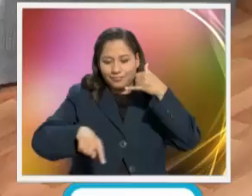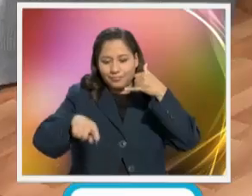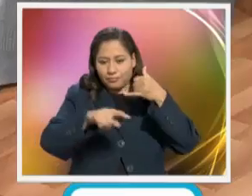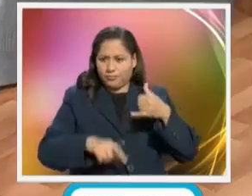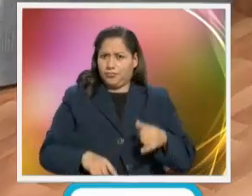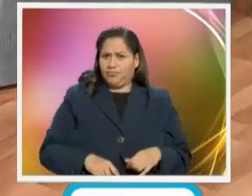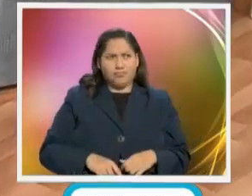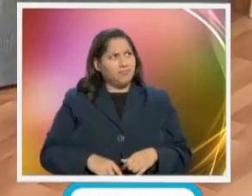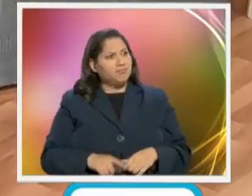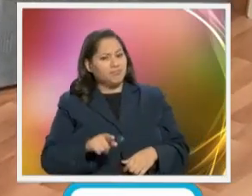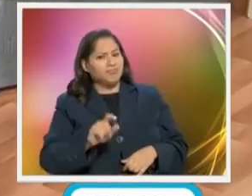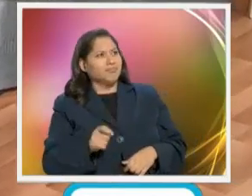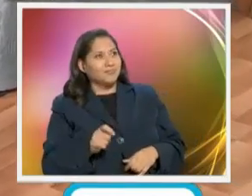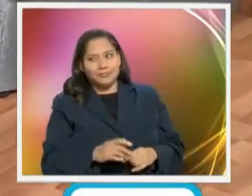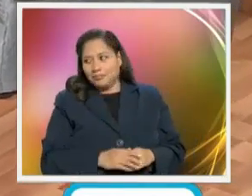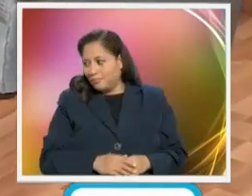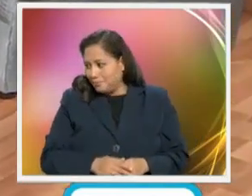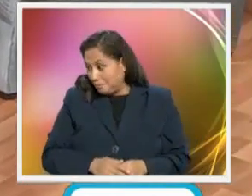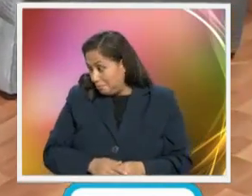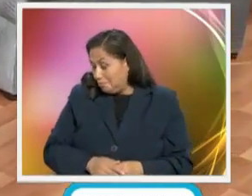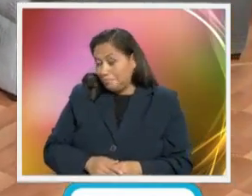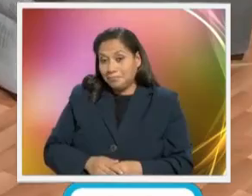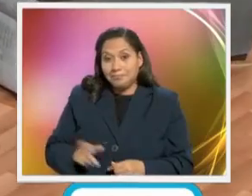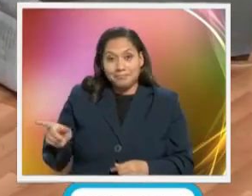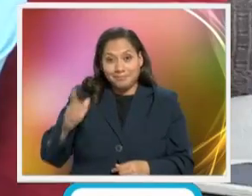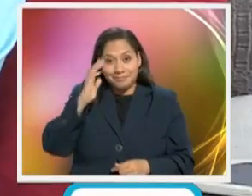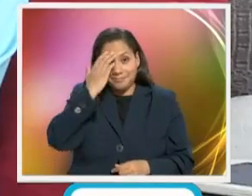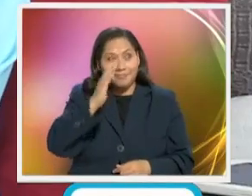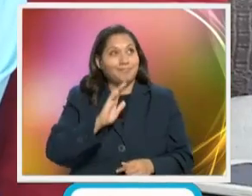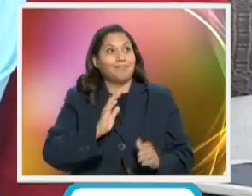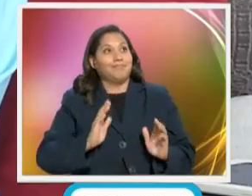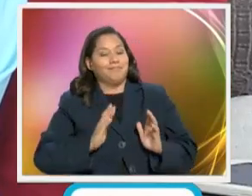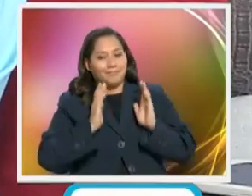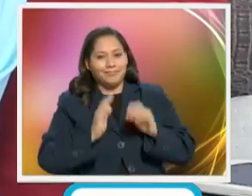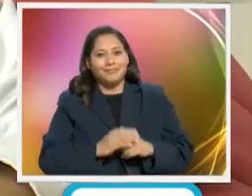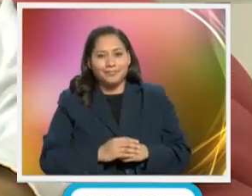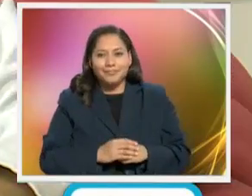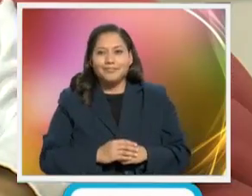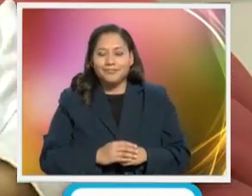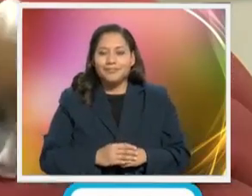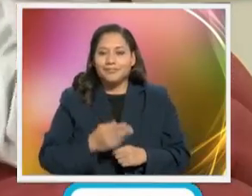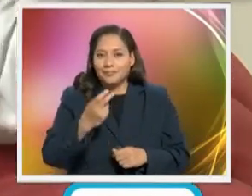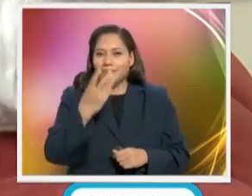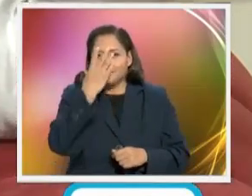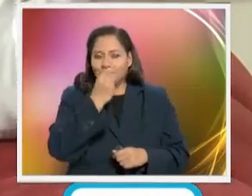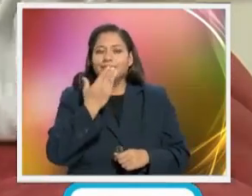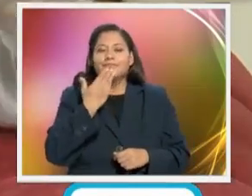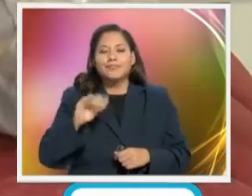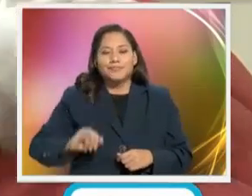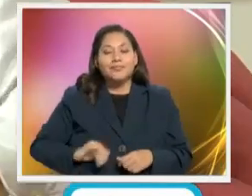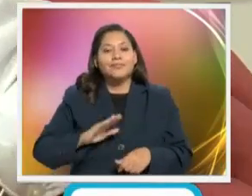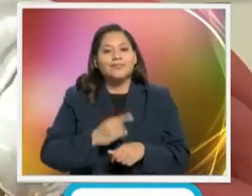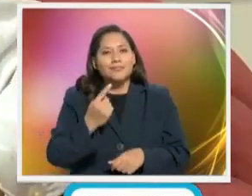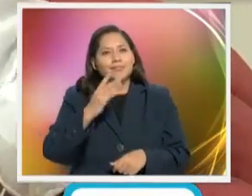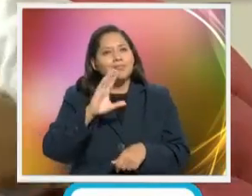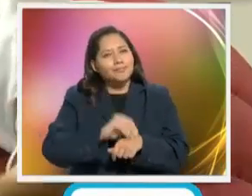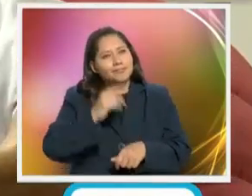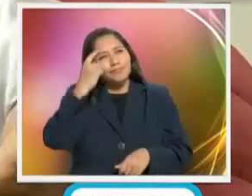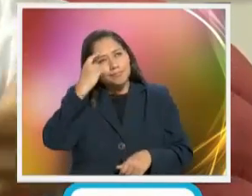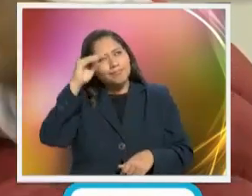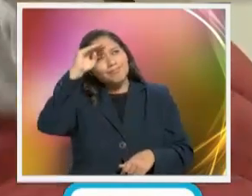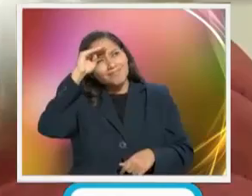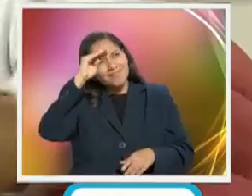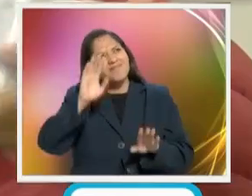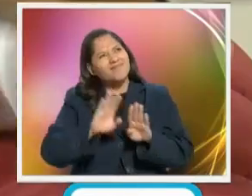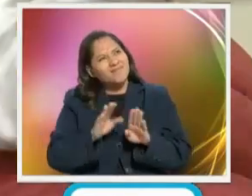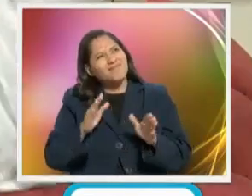Claro. saben ni siquiera agarrarlo, como para qué es. Y esto está muy padre, la Claro, la verdad. referencia histórica creo que es muy, muy, muy interesante porque entonces te permite la reflexión de